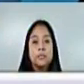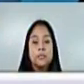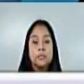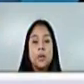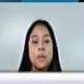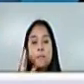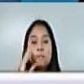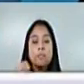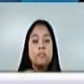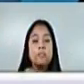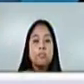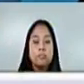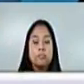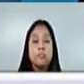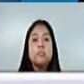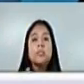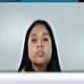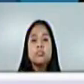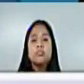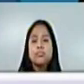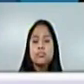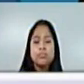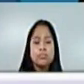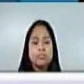por sus muestras de